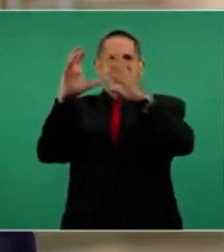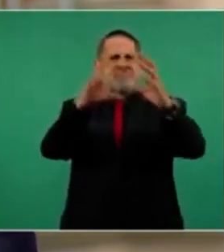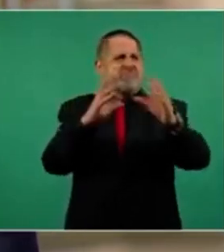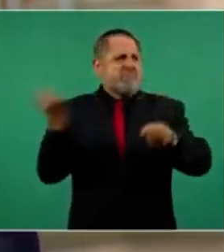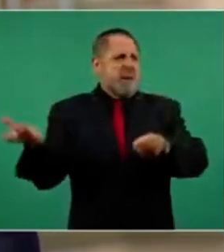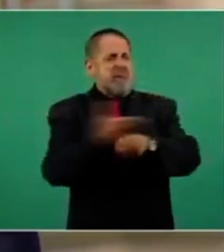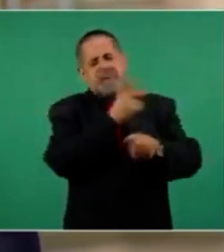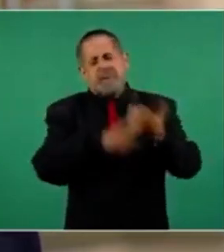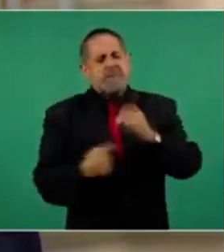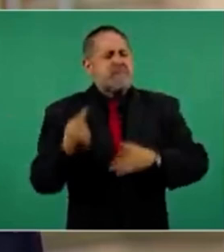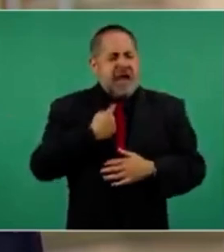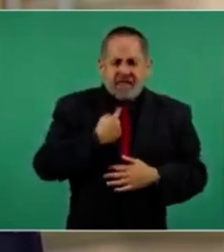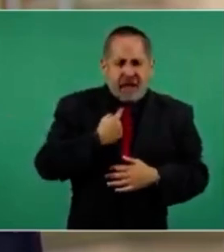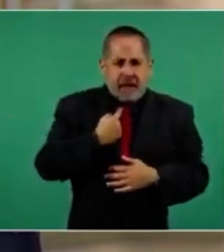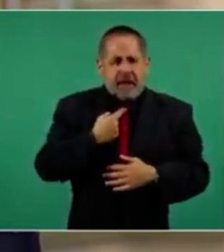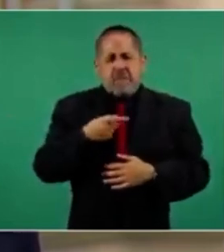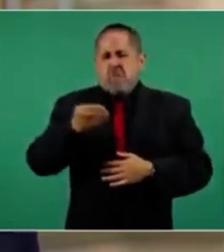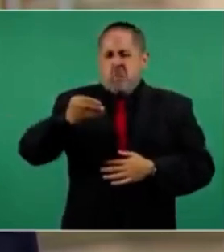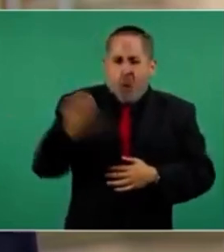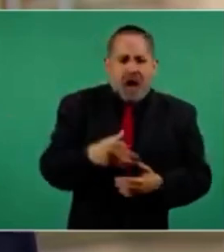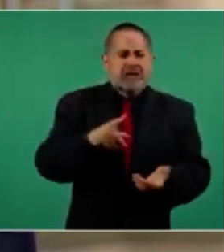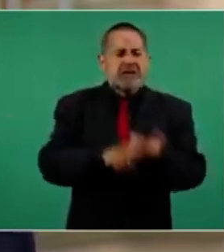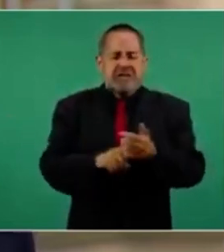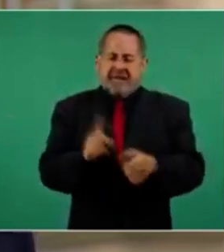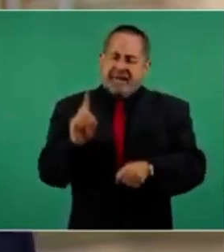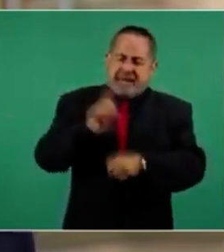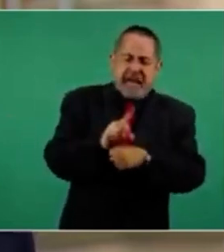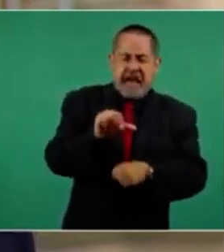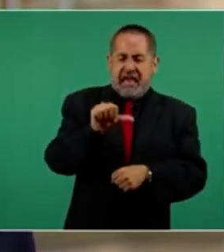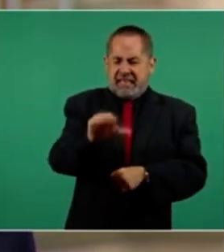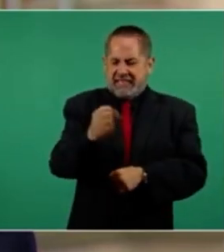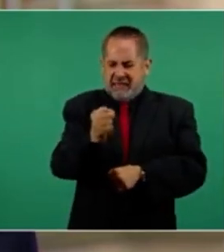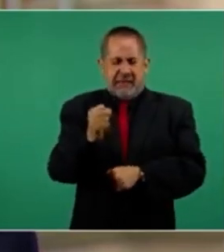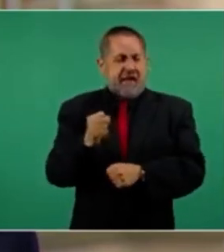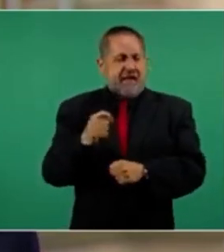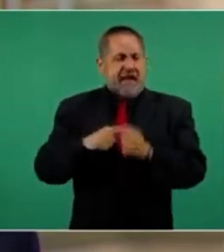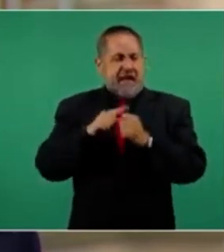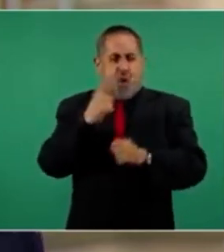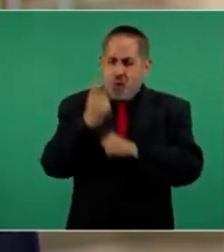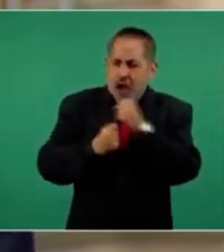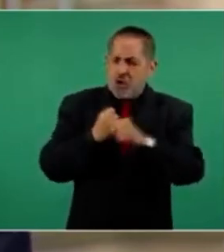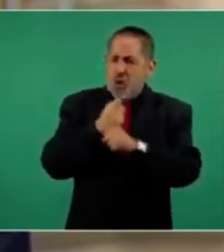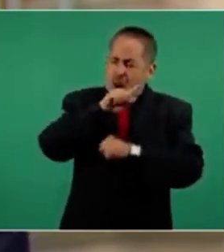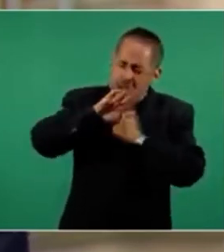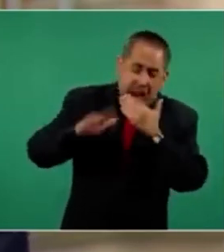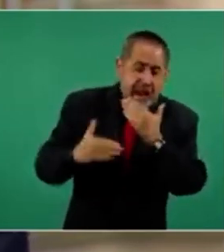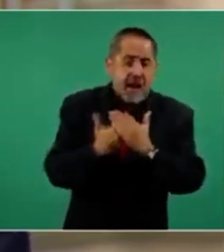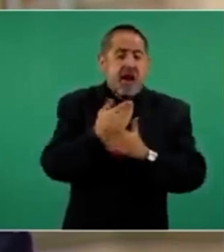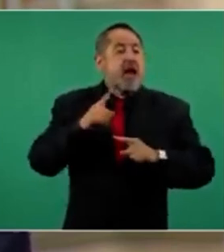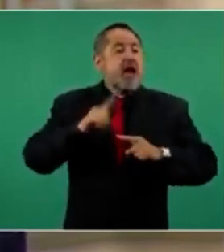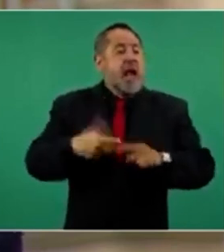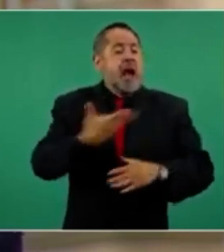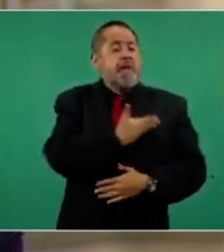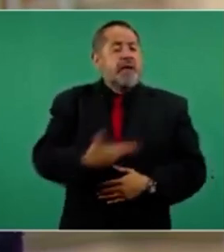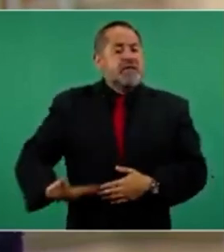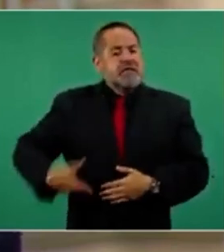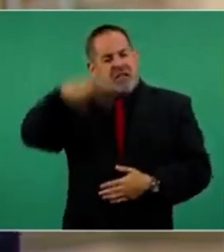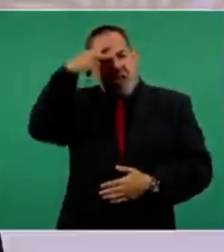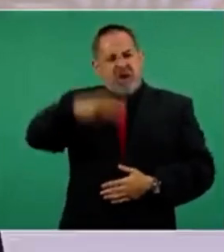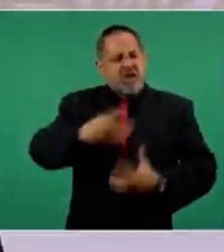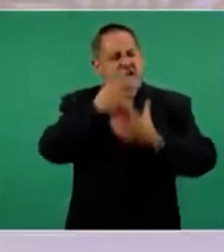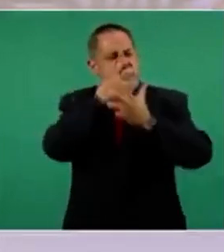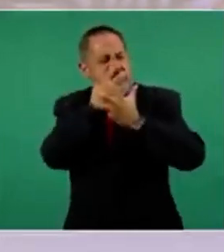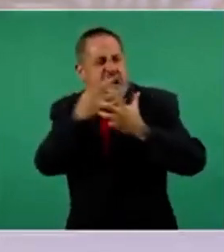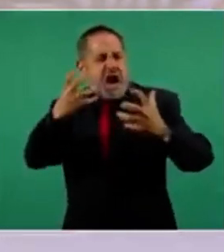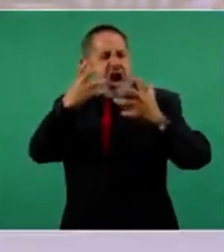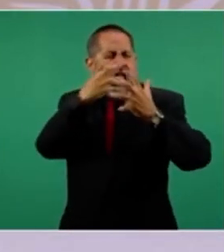corazón, pero el 16 de septiembre de cada año, a la hora de la madrugada, el presidente de la República de México vitorea ante